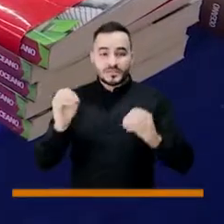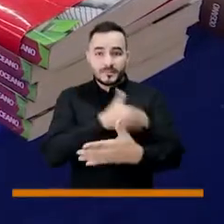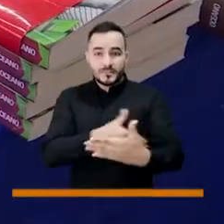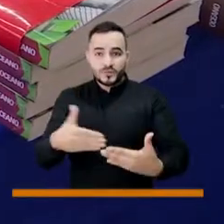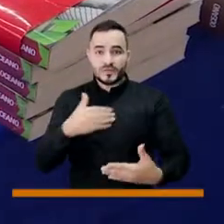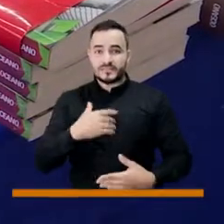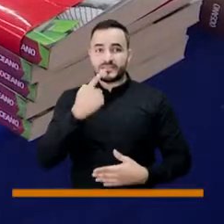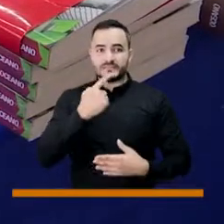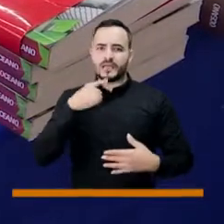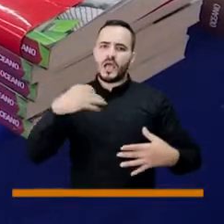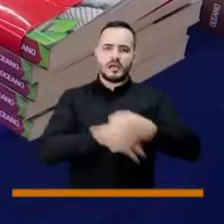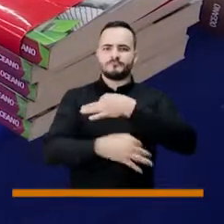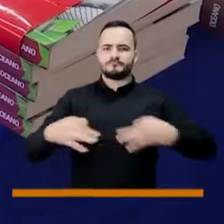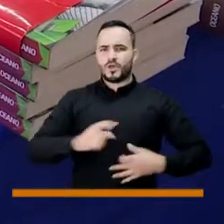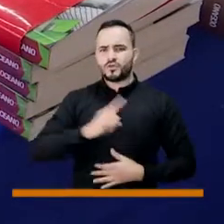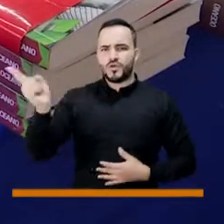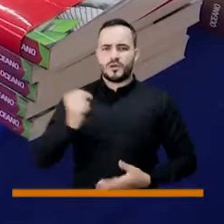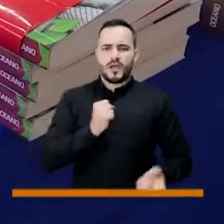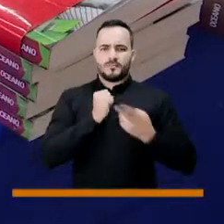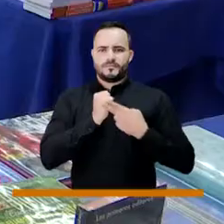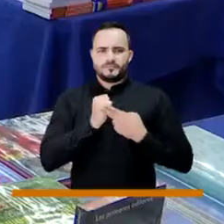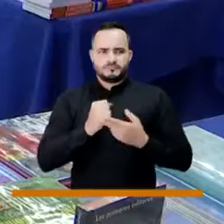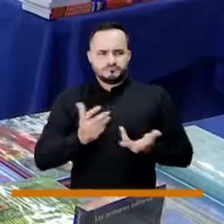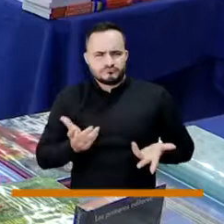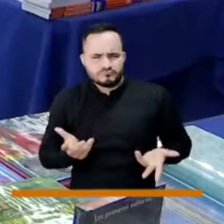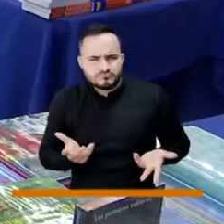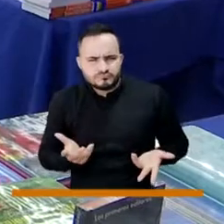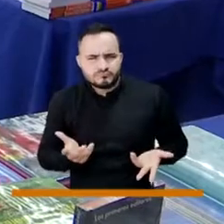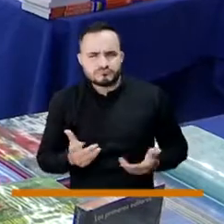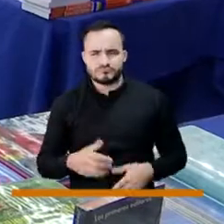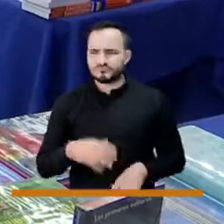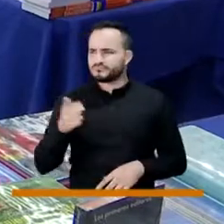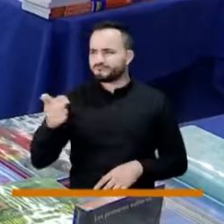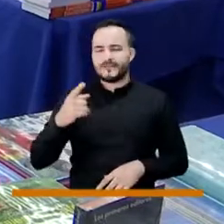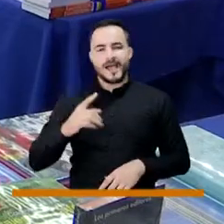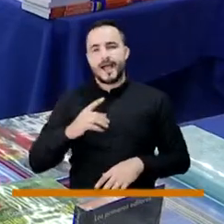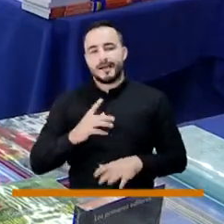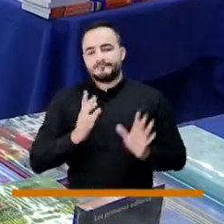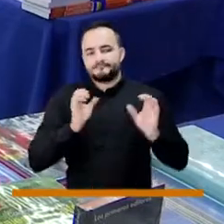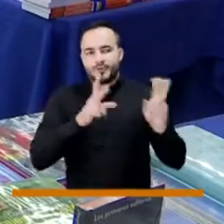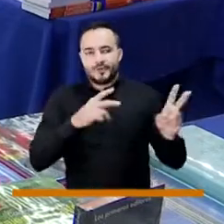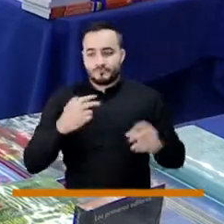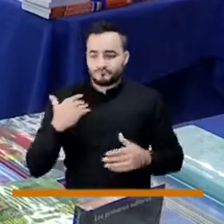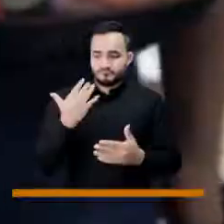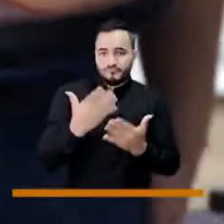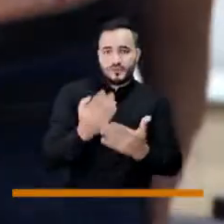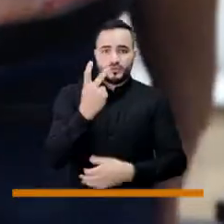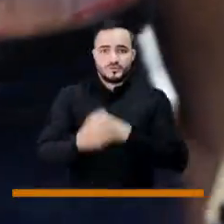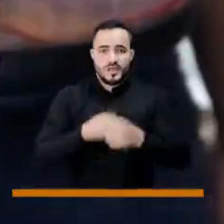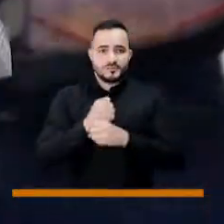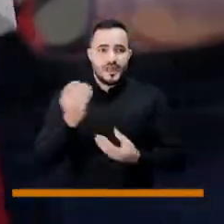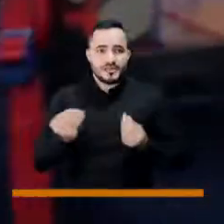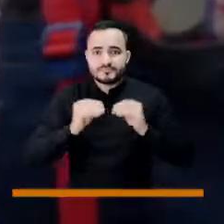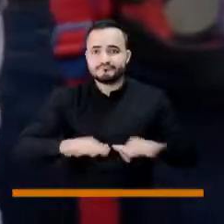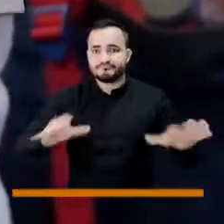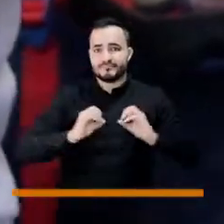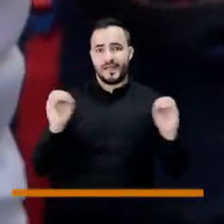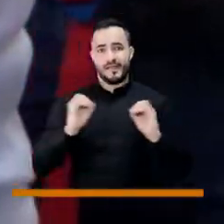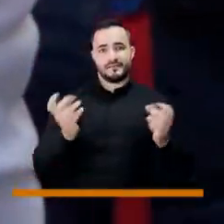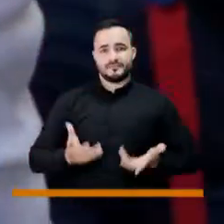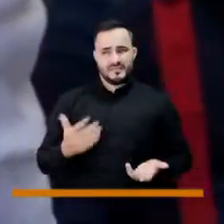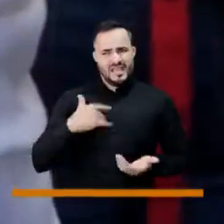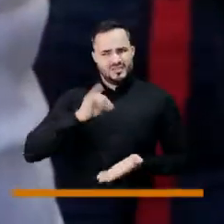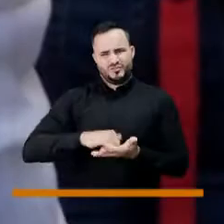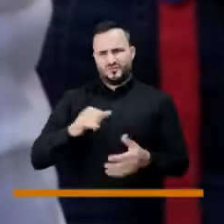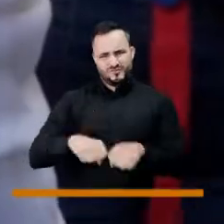pesos dicen que no, que decidieron ahorrarse esa plata y los dejaron sin las publicaciones de por lo menos los últimos 2 años. Esto es gravísimo, esto es muy dañino y es un